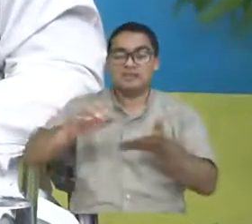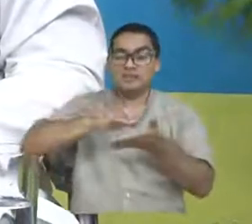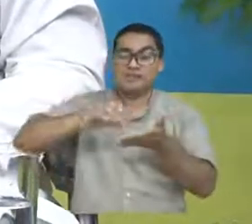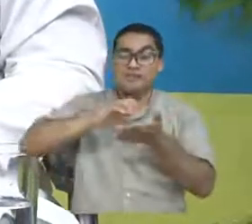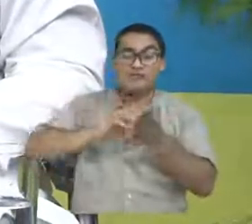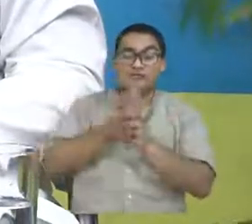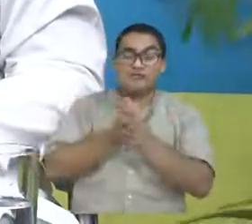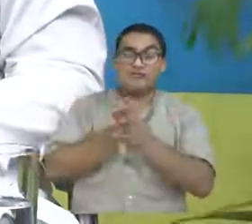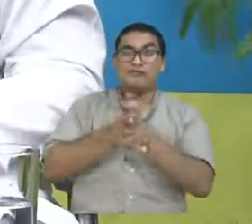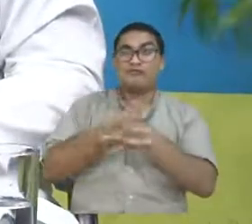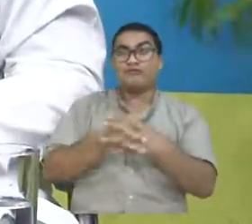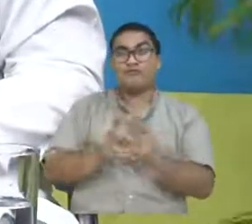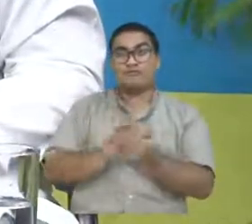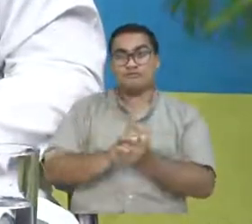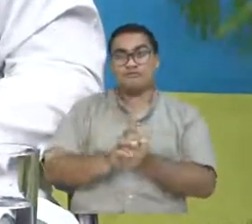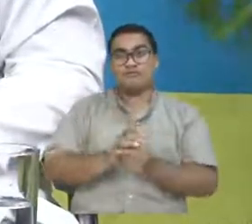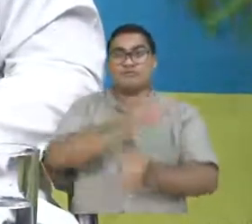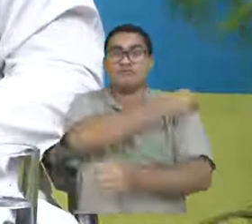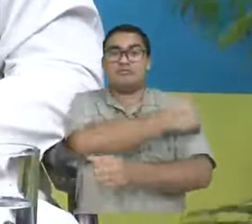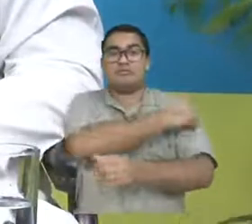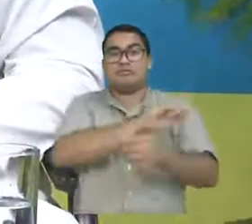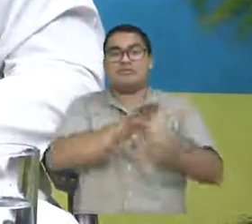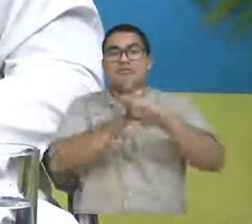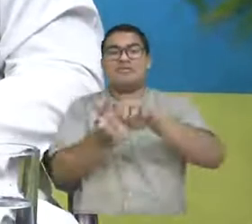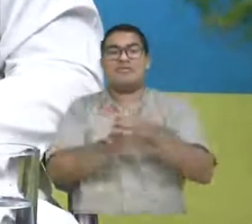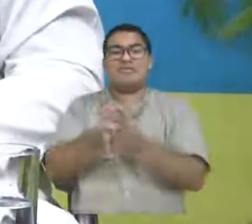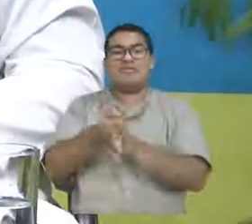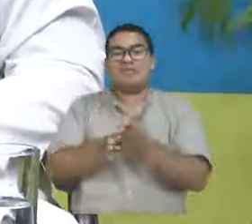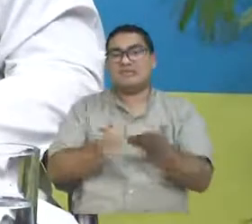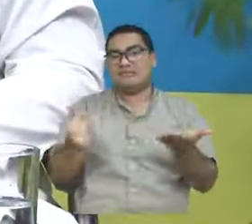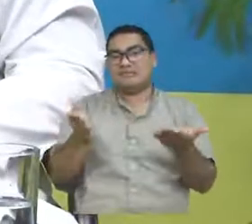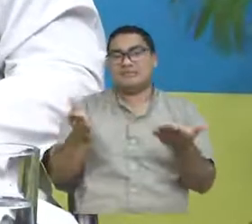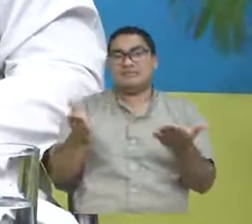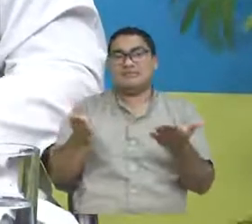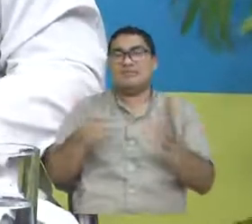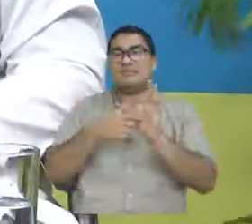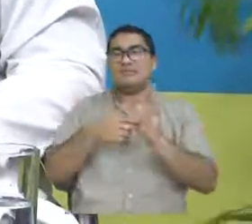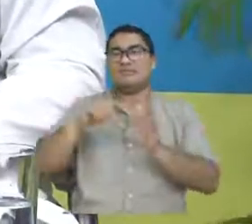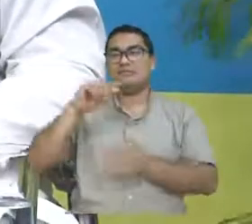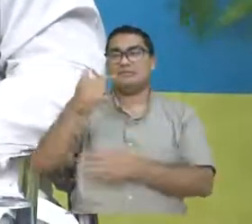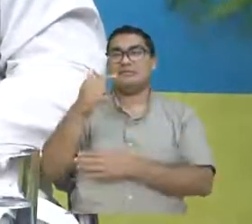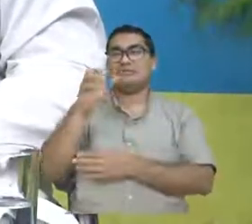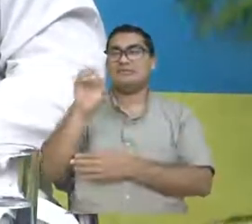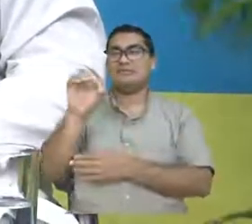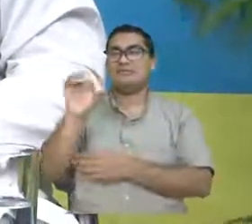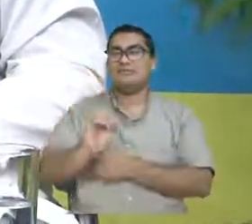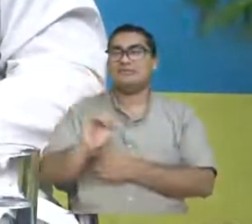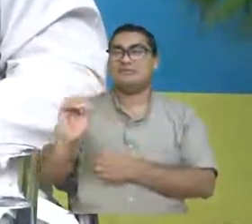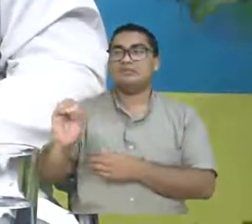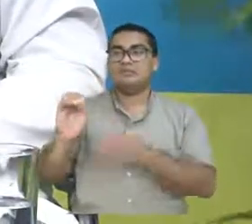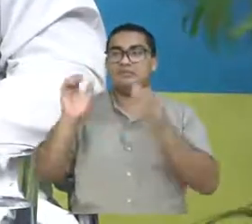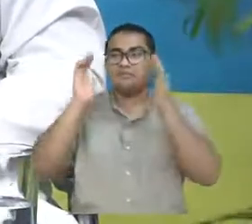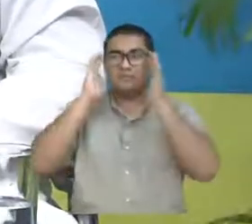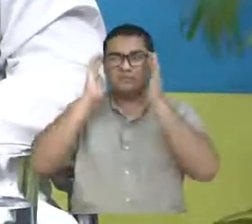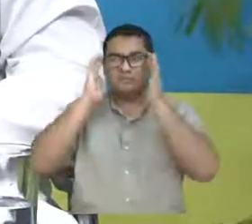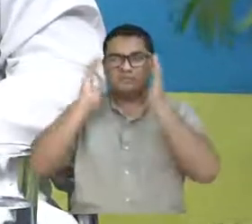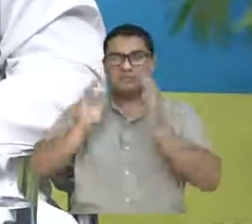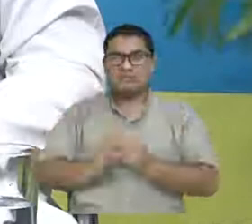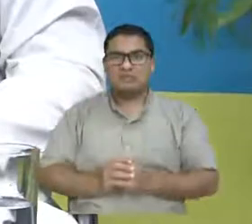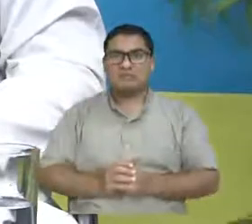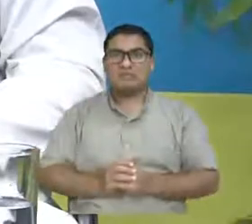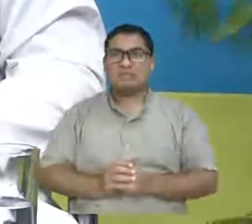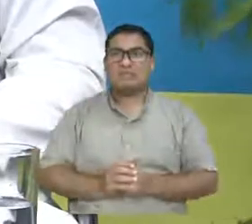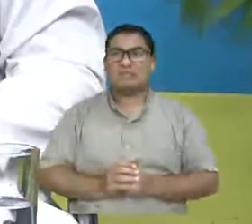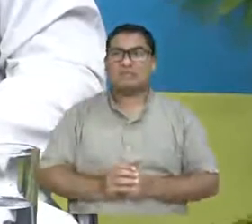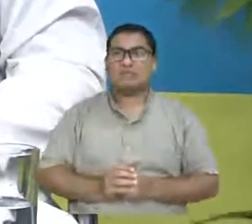ver qué tipo de alcohol es. No todo el alcohol funciona para desinfectar las manos. Si es menor del 70%, no estamos utilizándolo para nada. Y es,